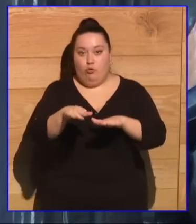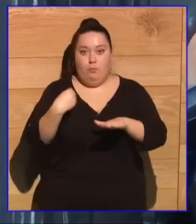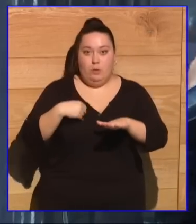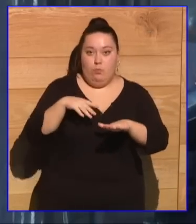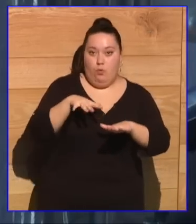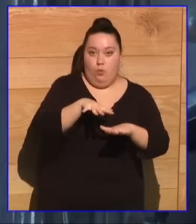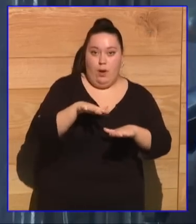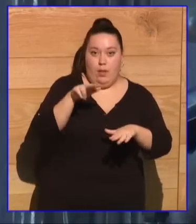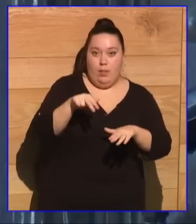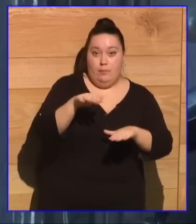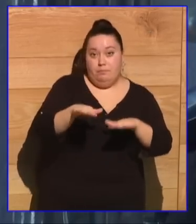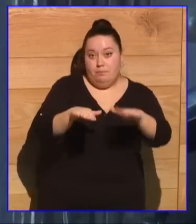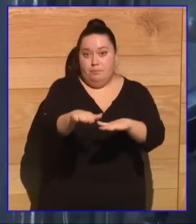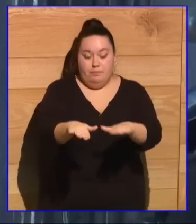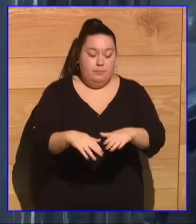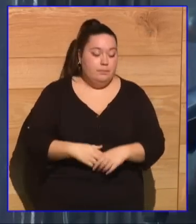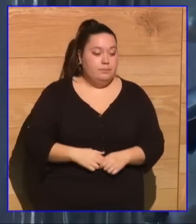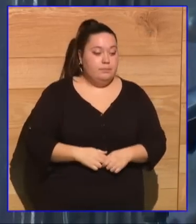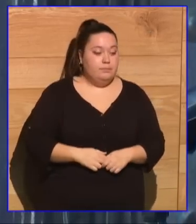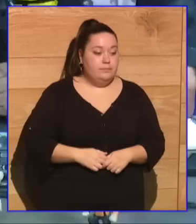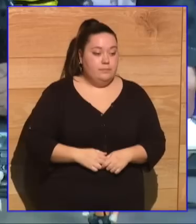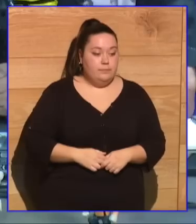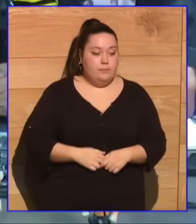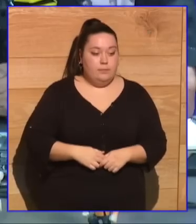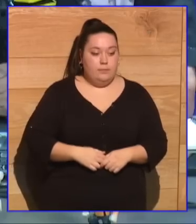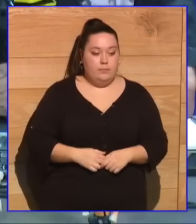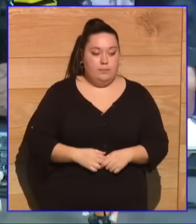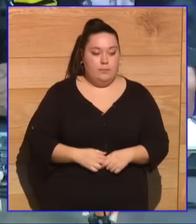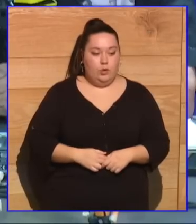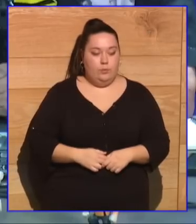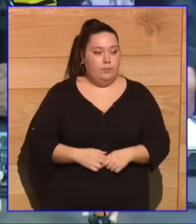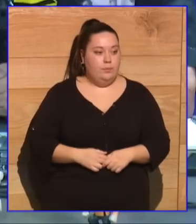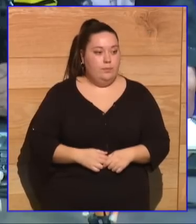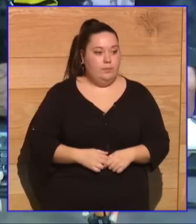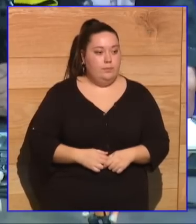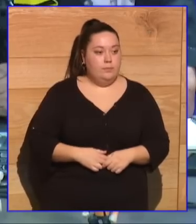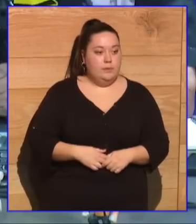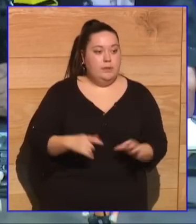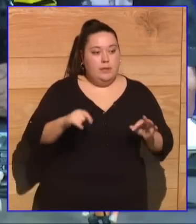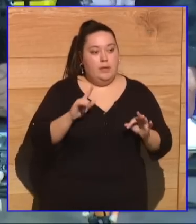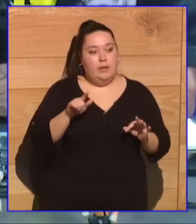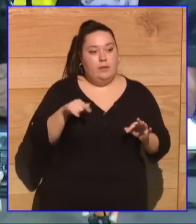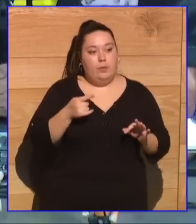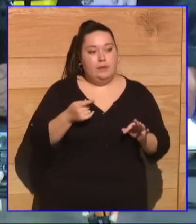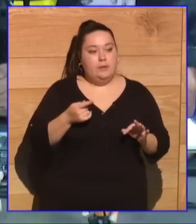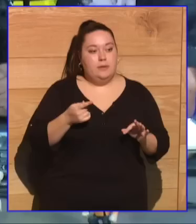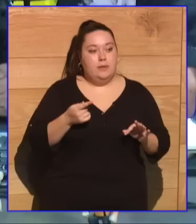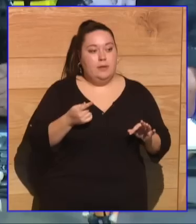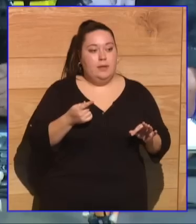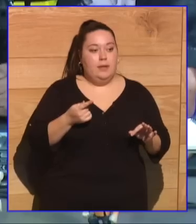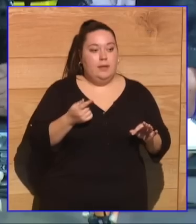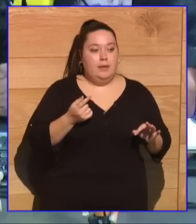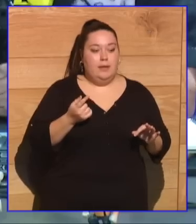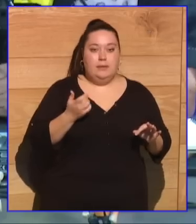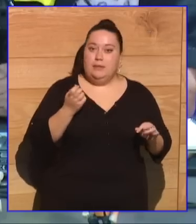a caer o donde te vas a encontrar slacks. ¿Cómo se Es llaman? que decías, Las Juan, slacks, lo de las... sanguijuelas. las sutilezas de la interpretación,